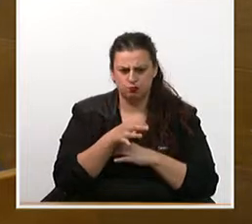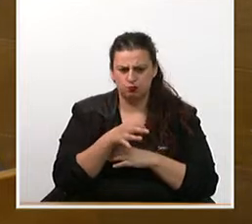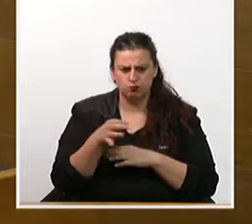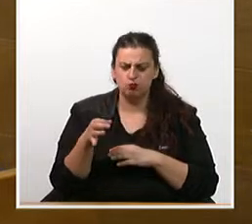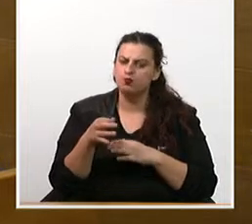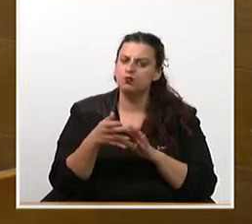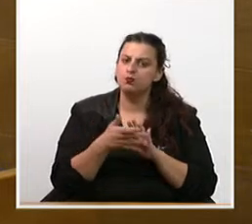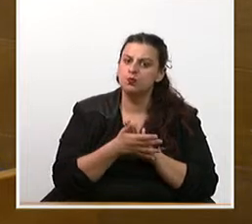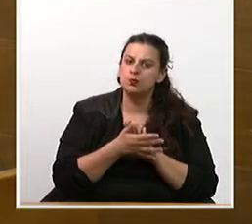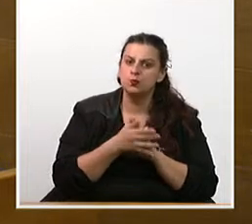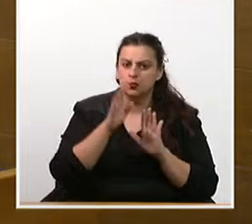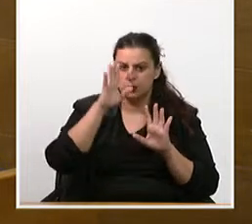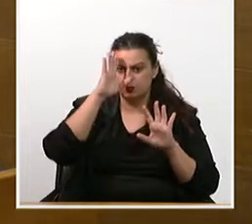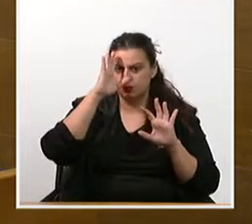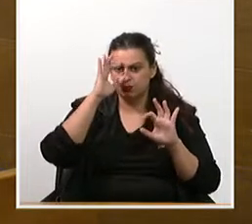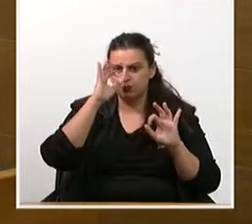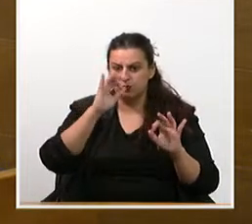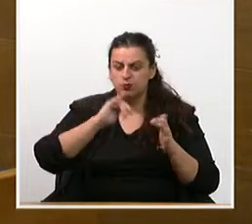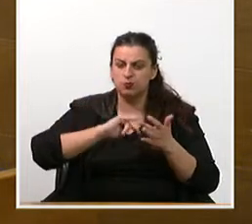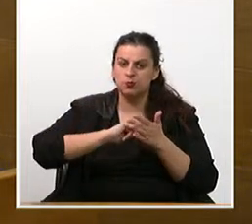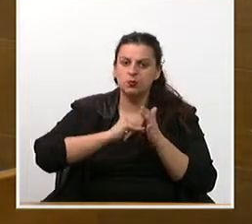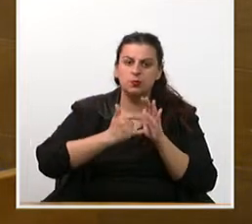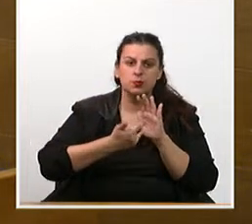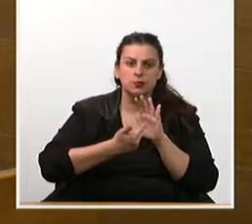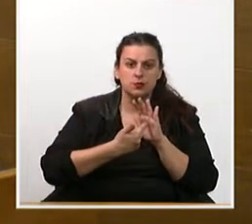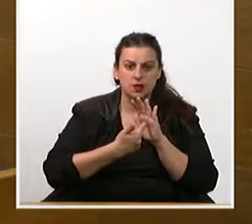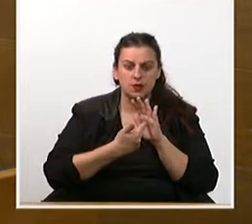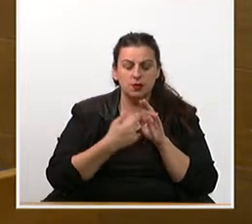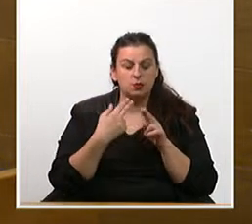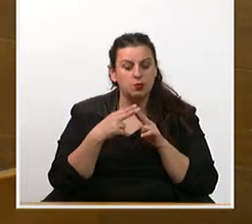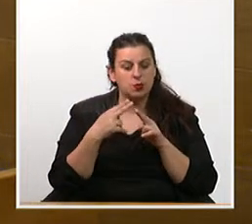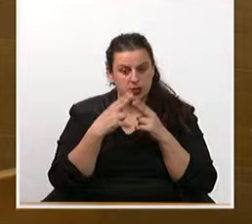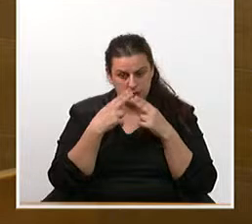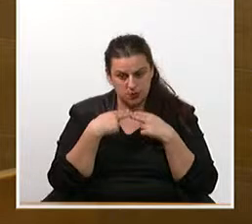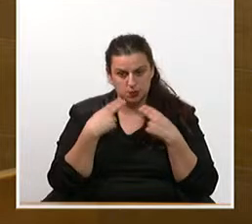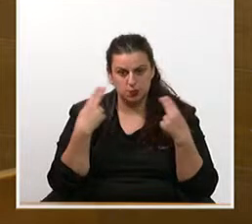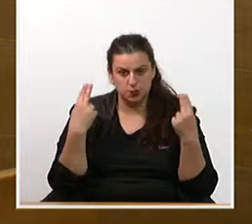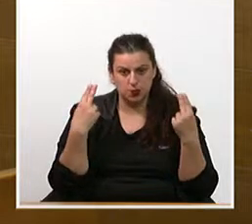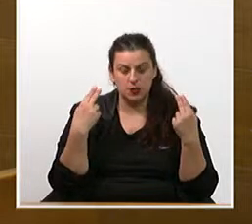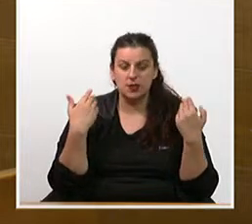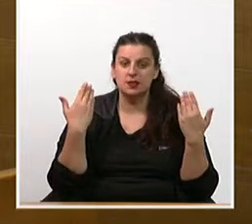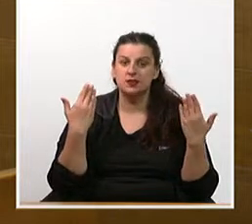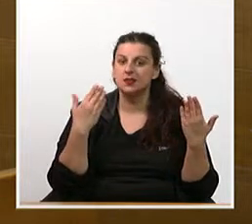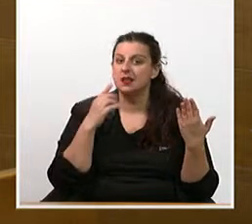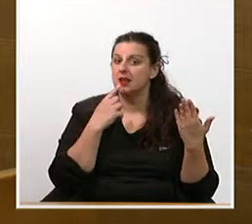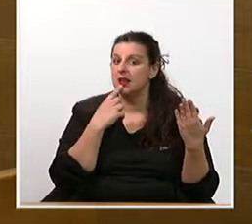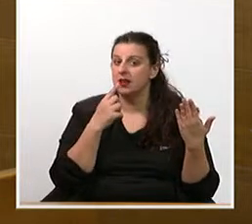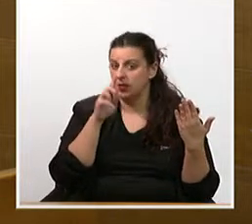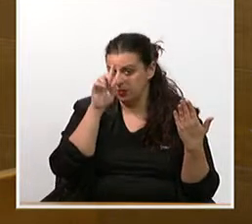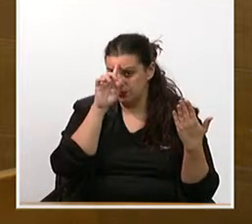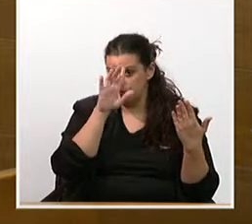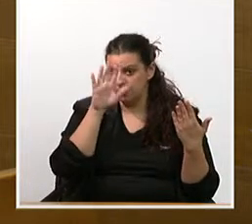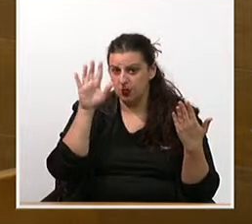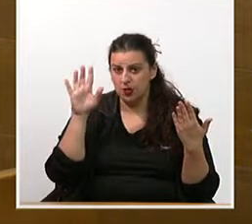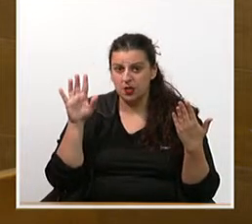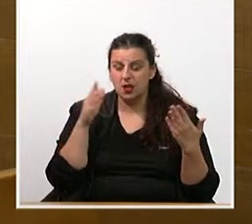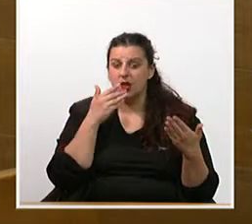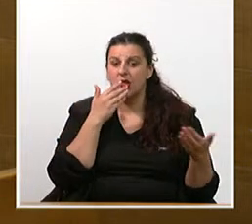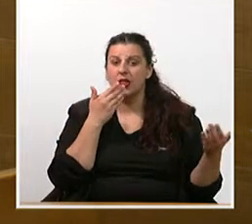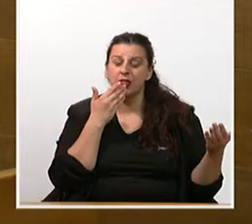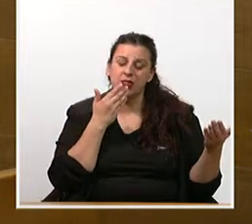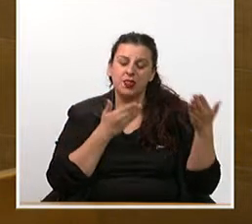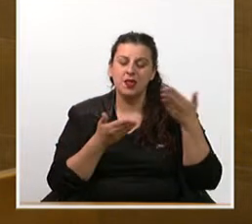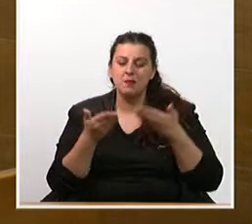una mayor coherencia en la planificación de las políticas públicas respondiendo claramente a las demandas de